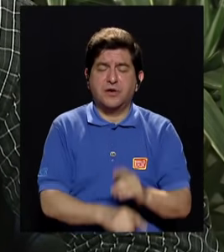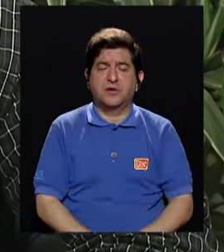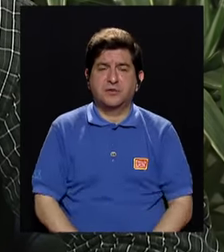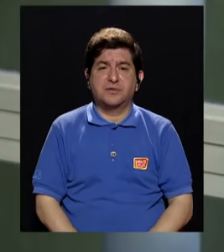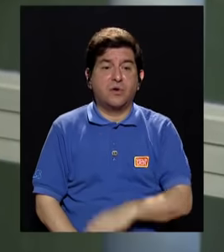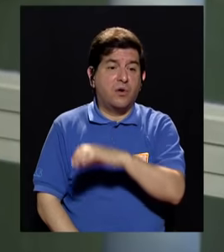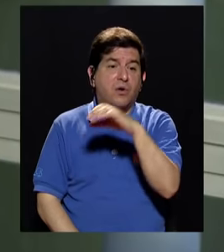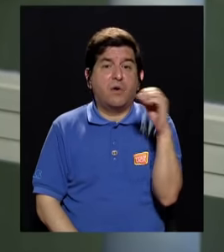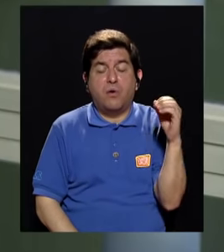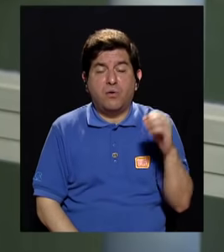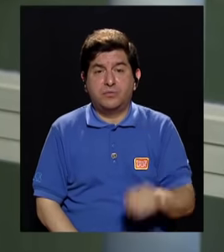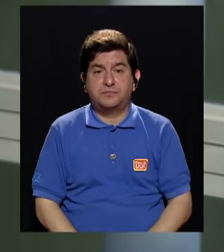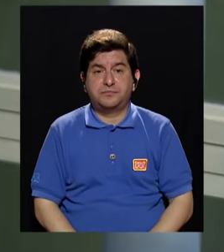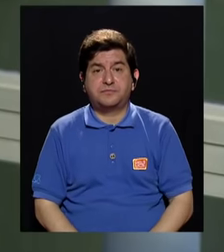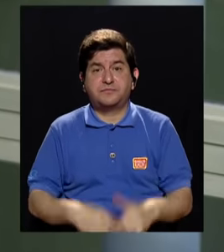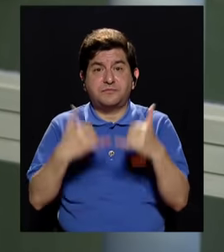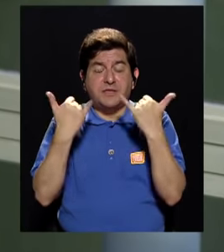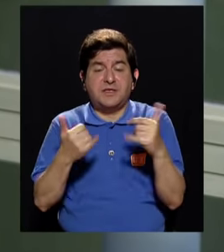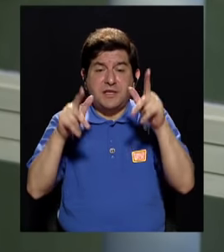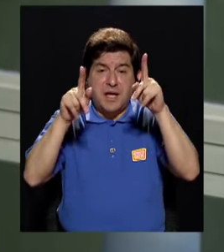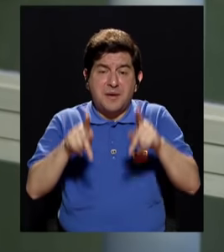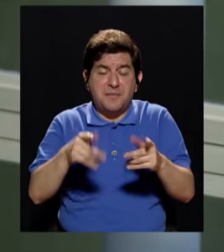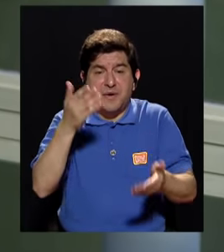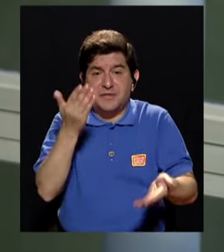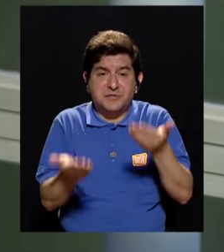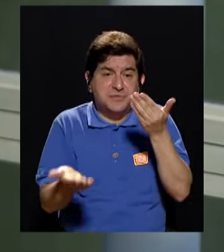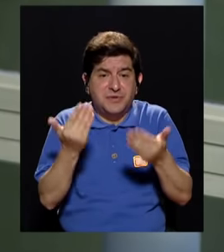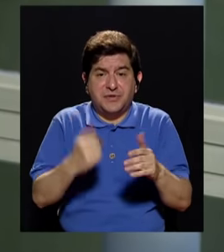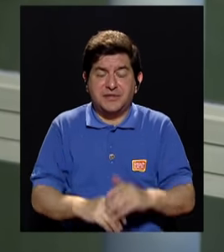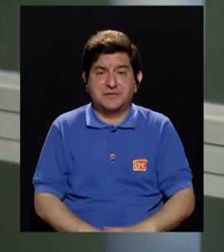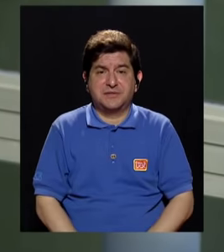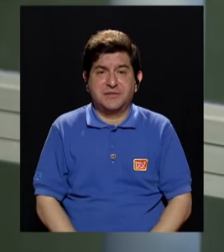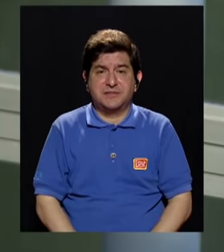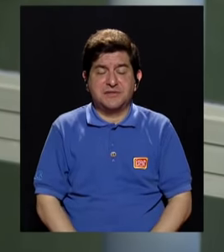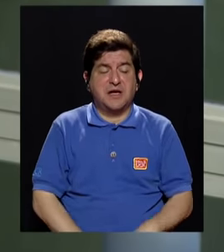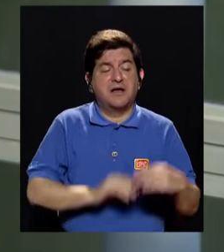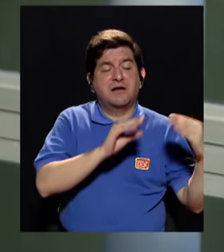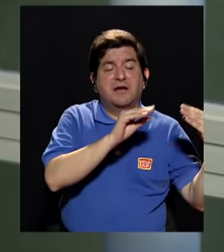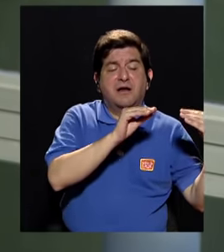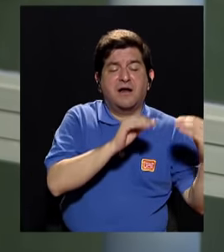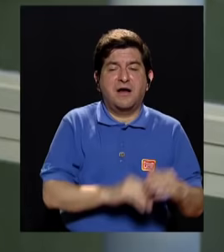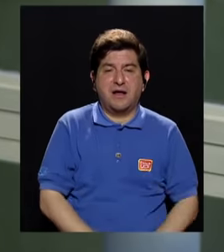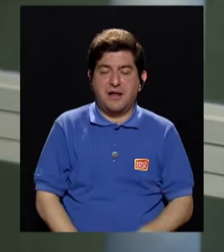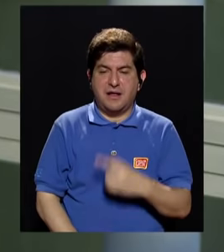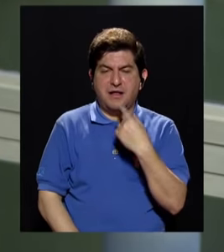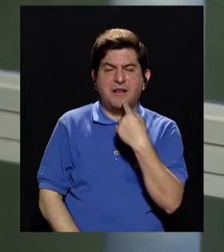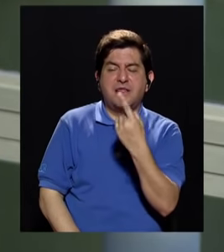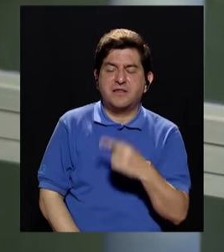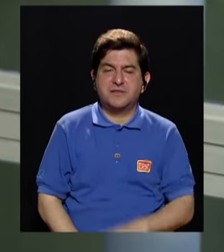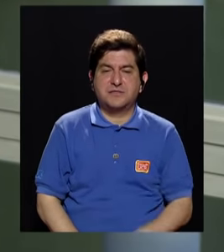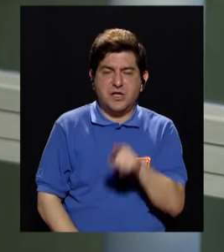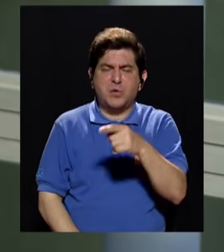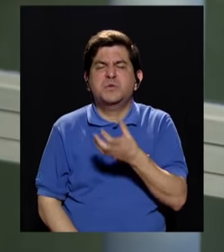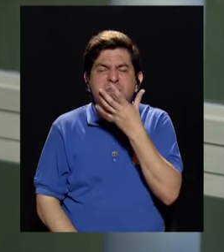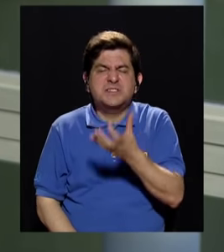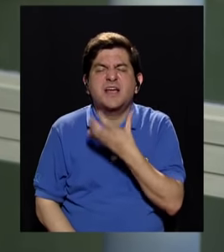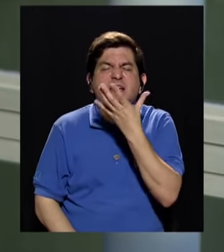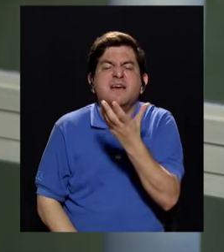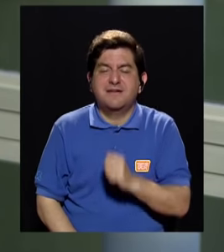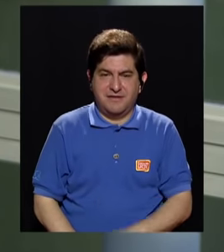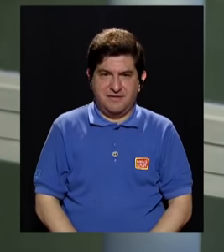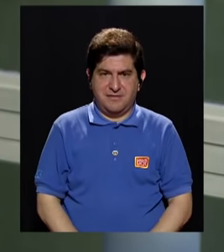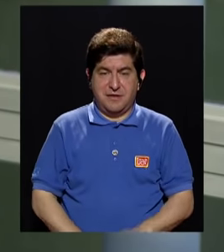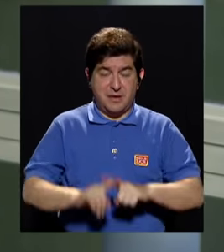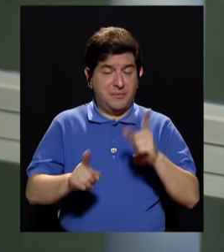tienen o que ya ellos muchas personas se han pasado el las ideas mire usted se hace Ojalá llegue gritando